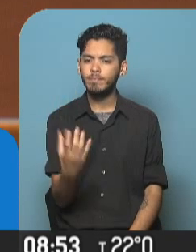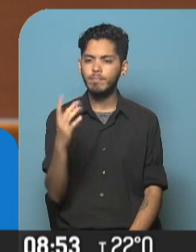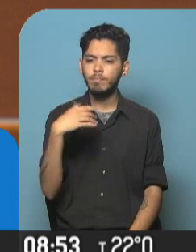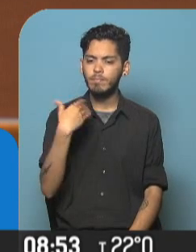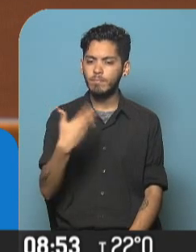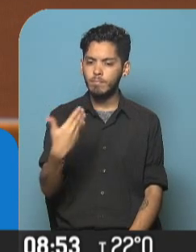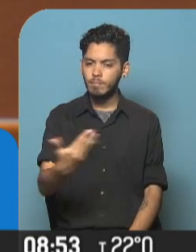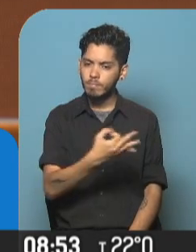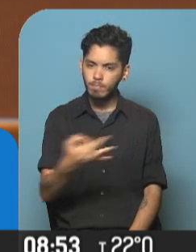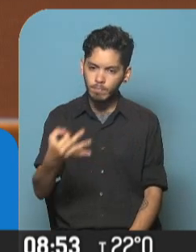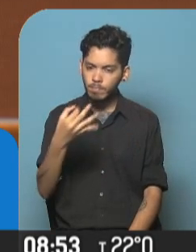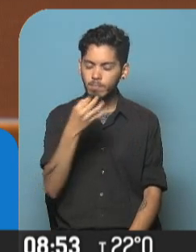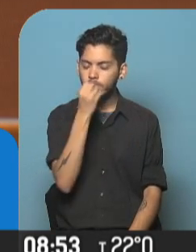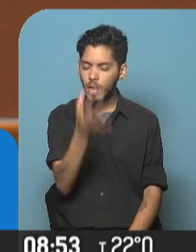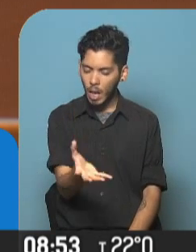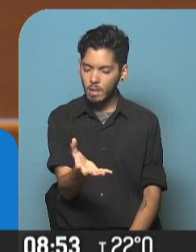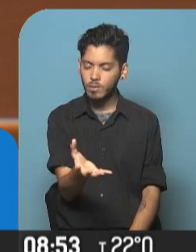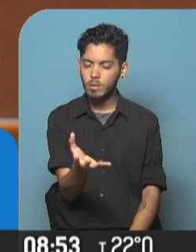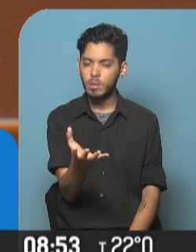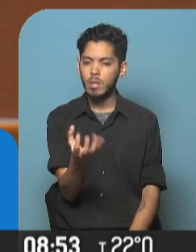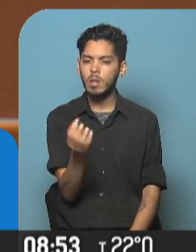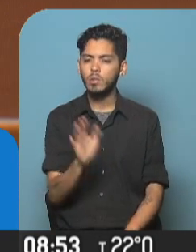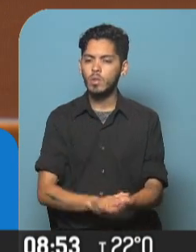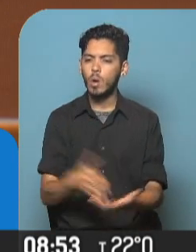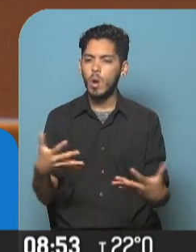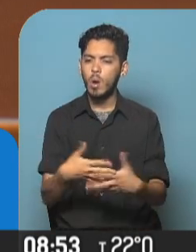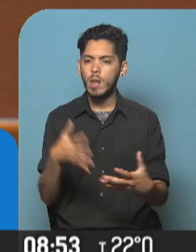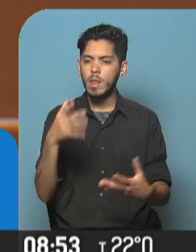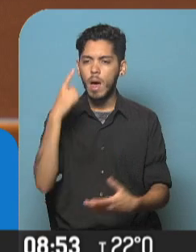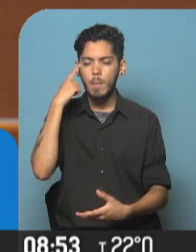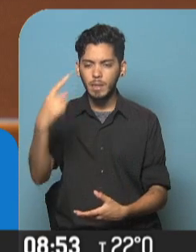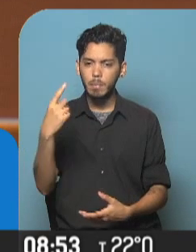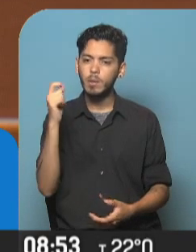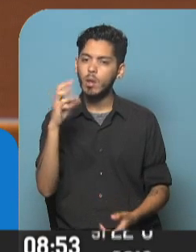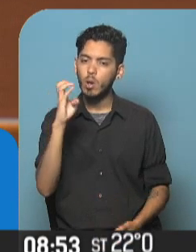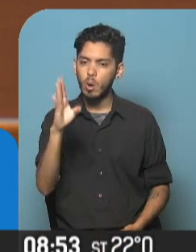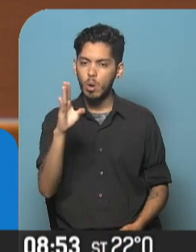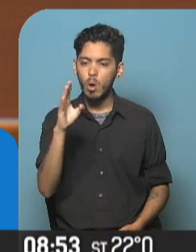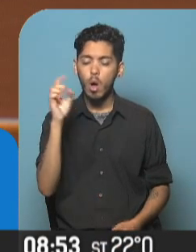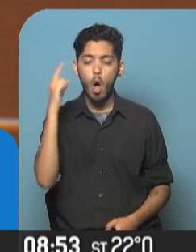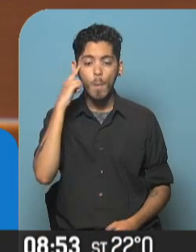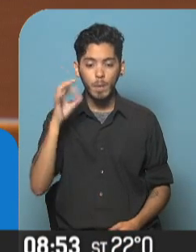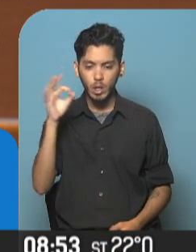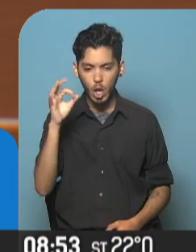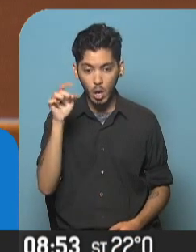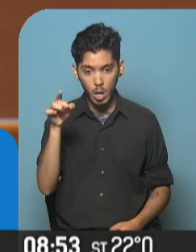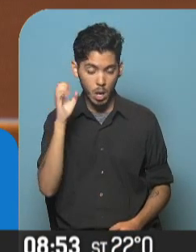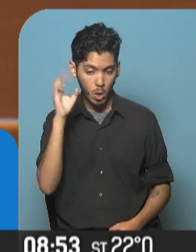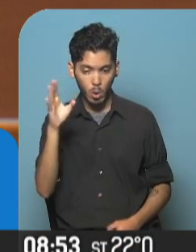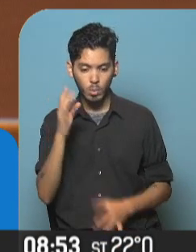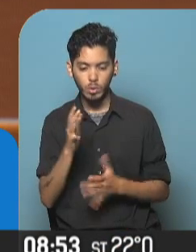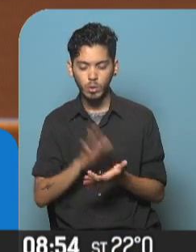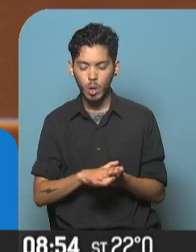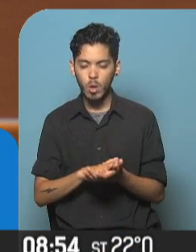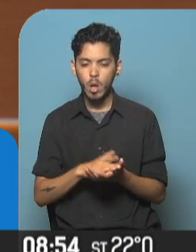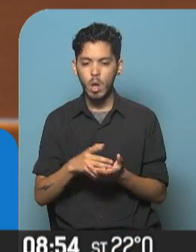son declaraciones que tienen que ver con la unidad de criterio del club el club tiene opiniones disímiles respecto a la actualidad